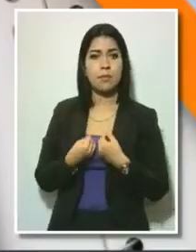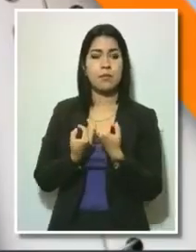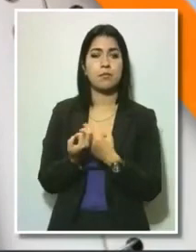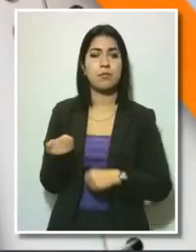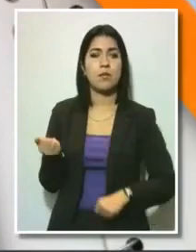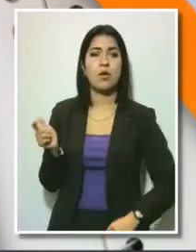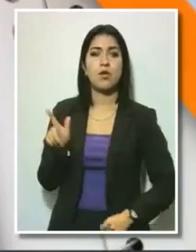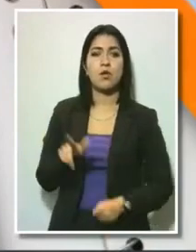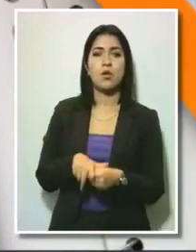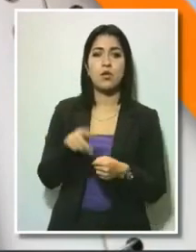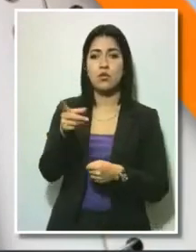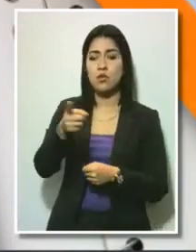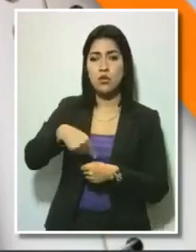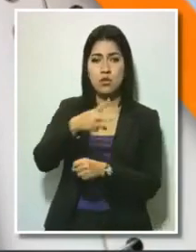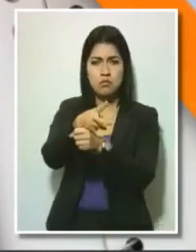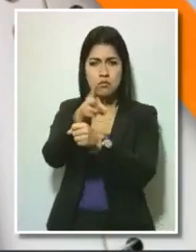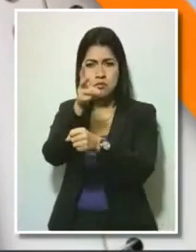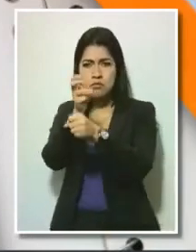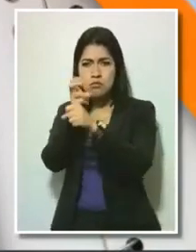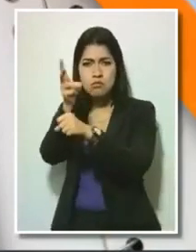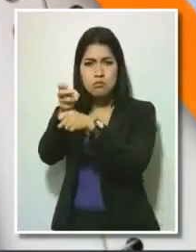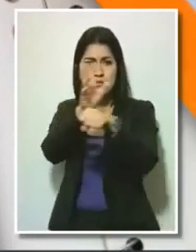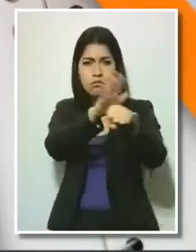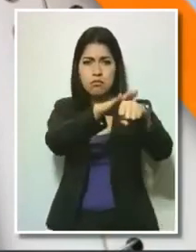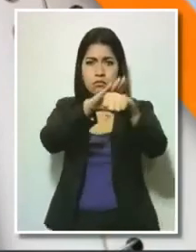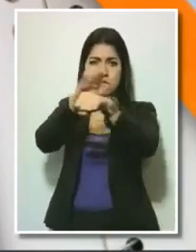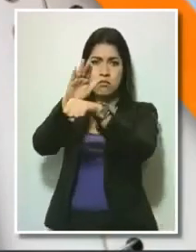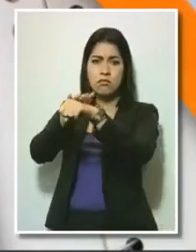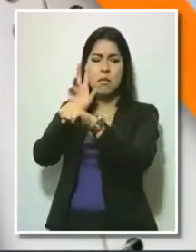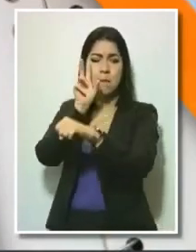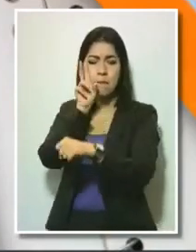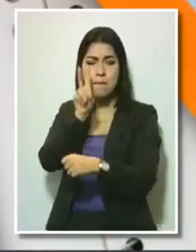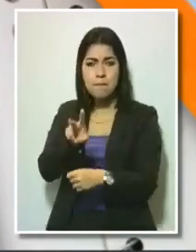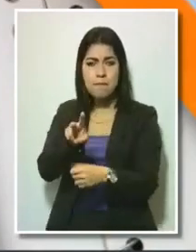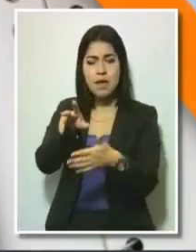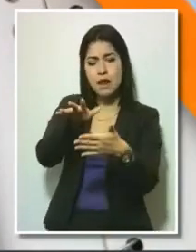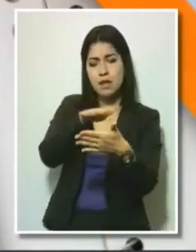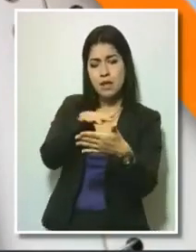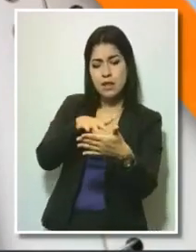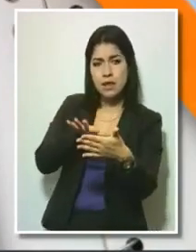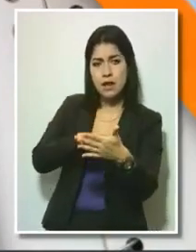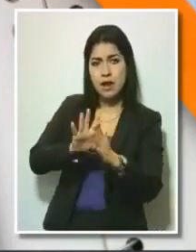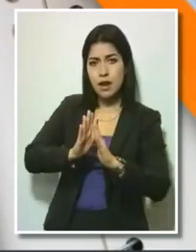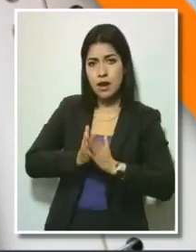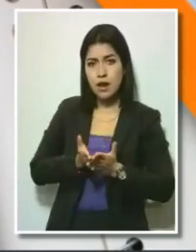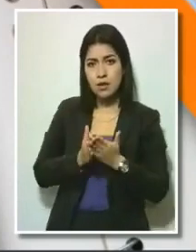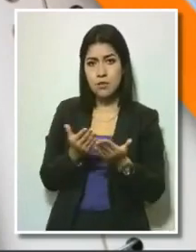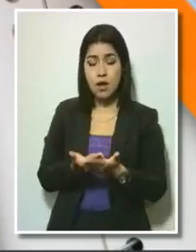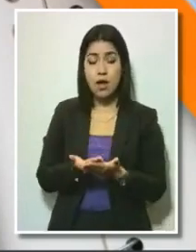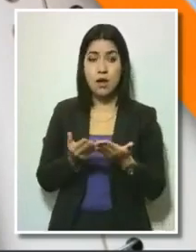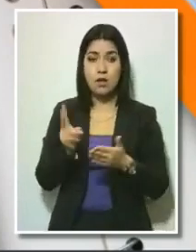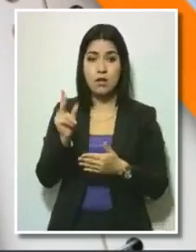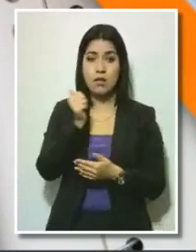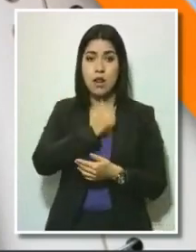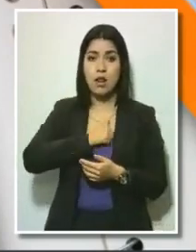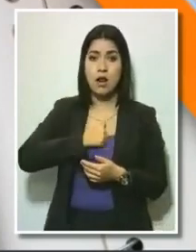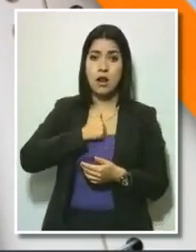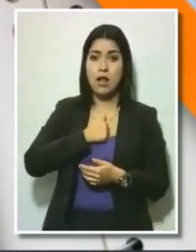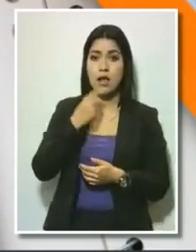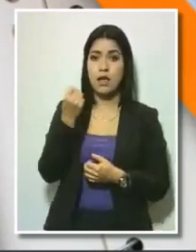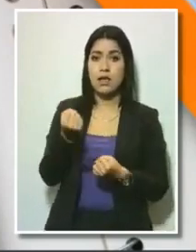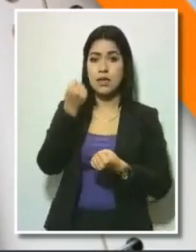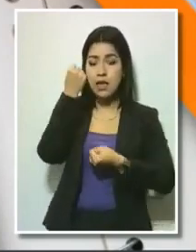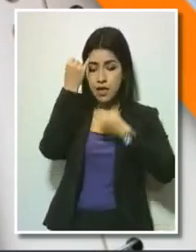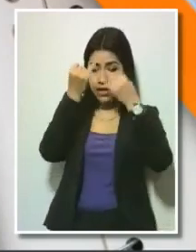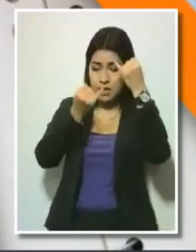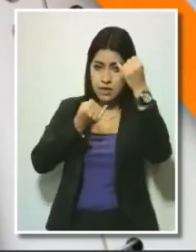La invitación es vayamos a los libros hoy, gracias a, y lamentablemente, a esta visión parcial